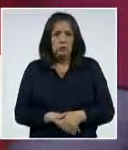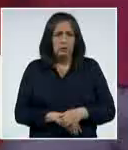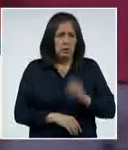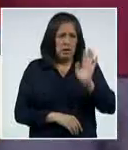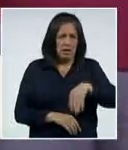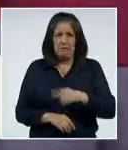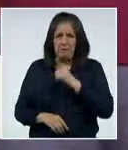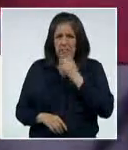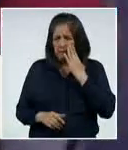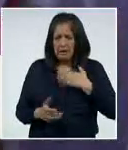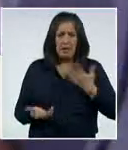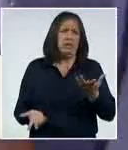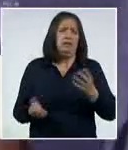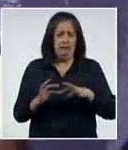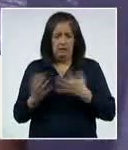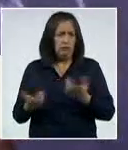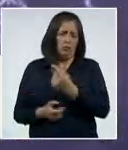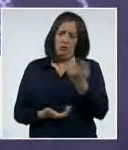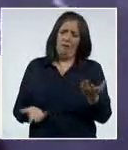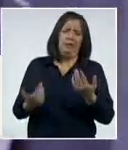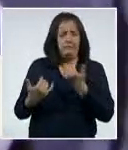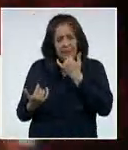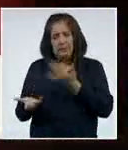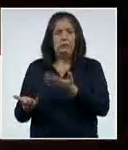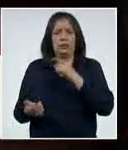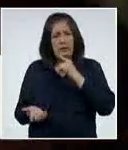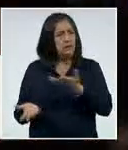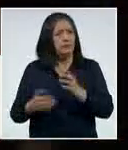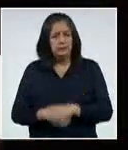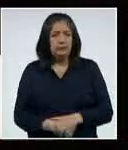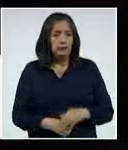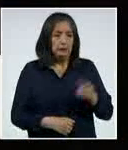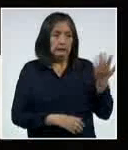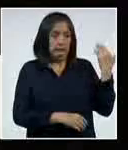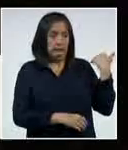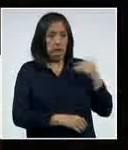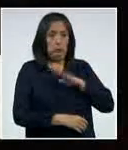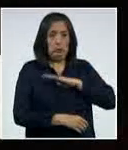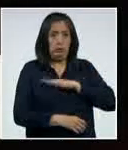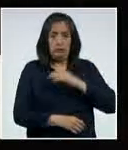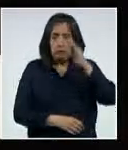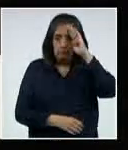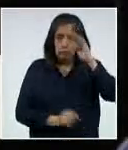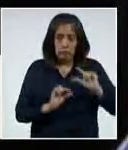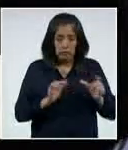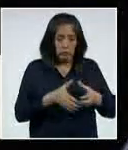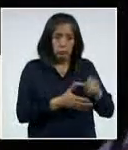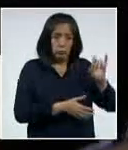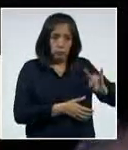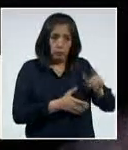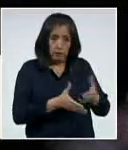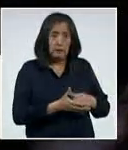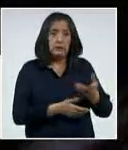de familia de nuestros niños, señores. No es justo que pasen con la niña. La tarde del jueves, policía del Escuadrón de Emergencia Este